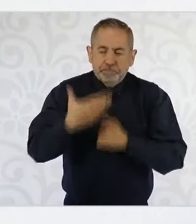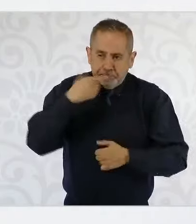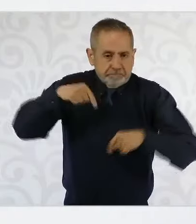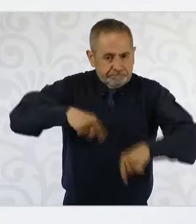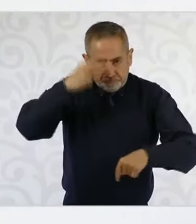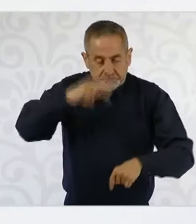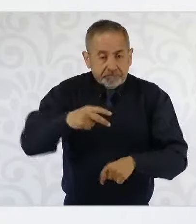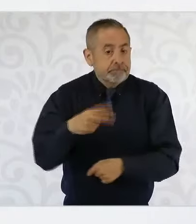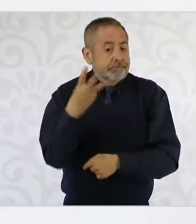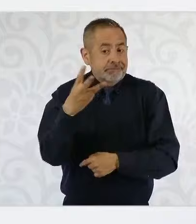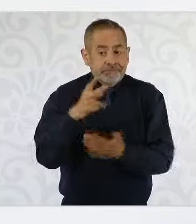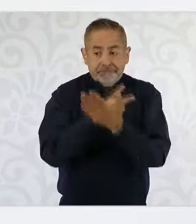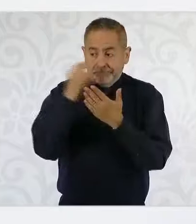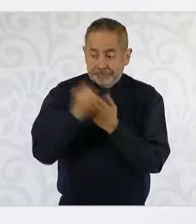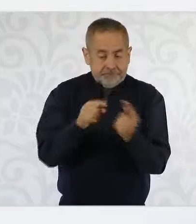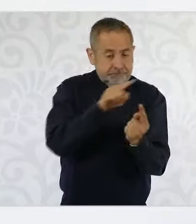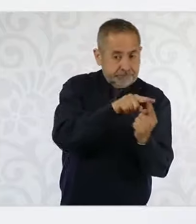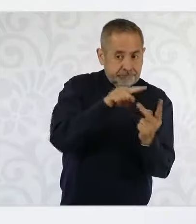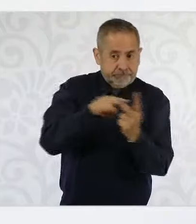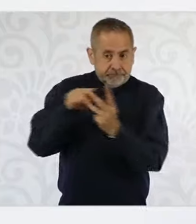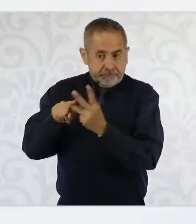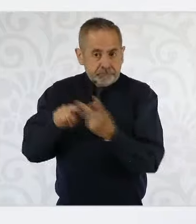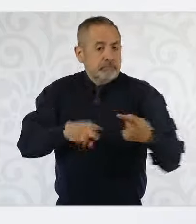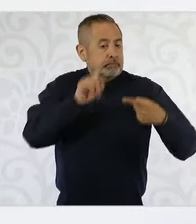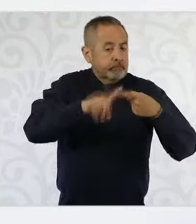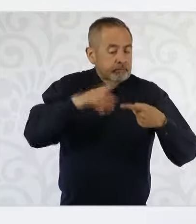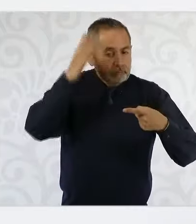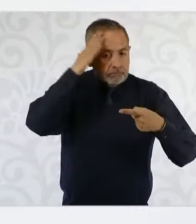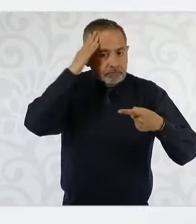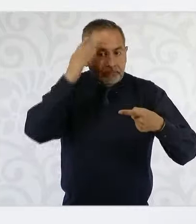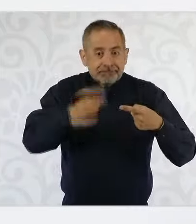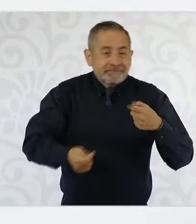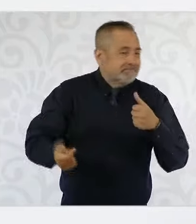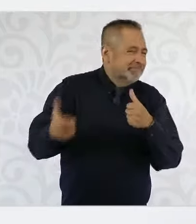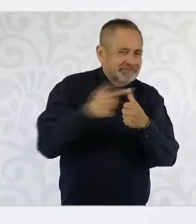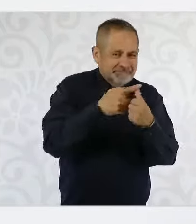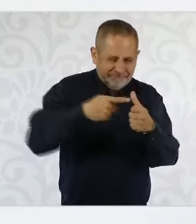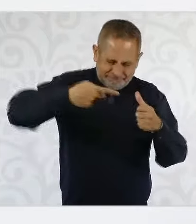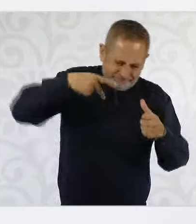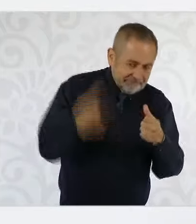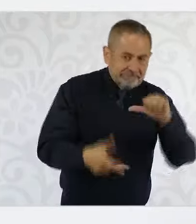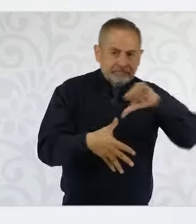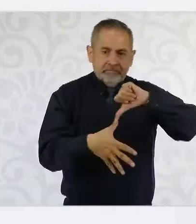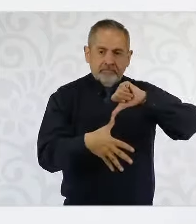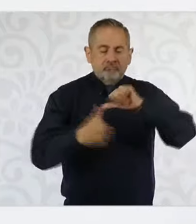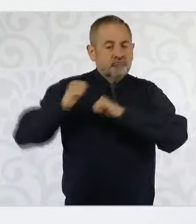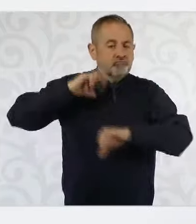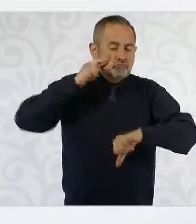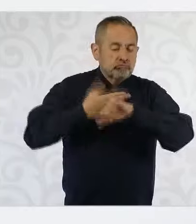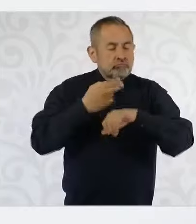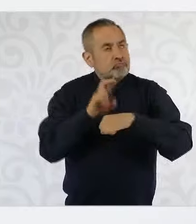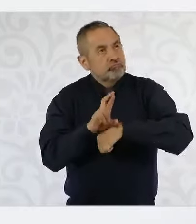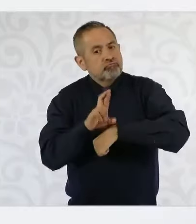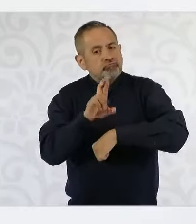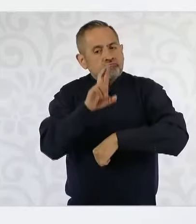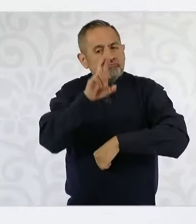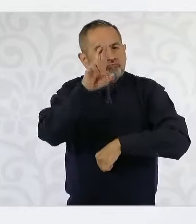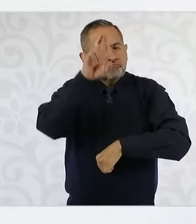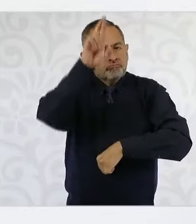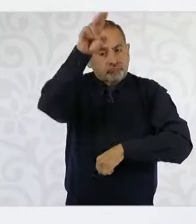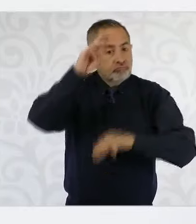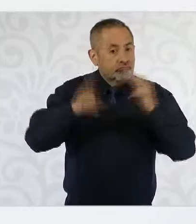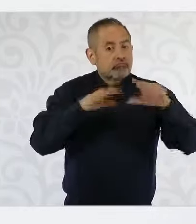donde tenemos tres proyectos clave. Uno es liderar la primera misión 100% latina al espacio. Esto lo haremos de la